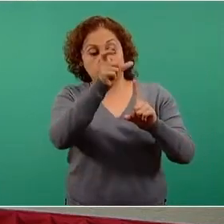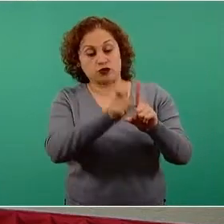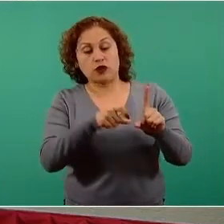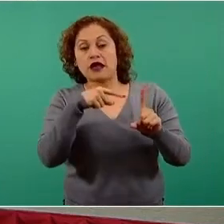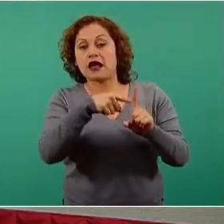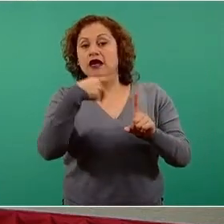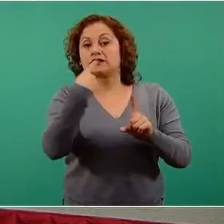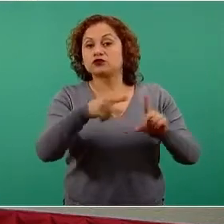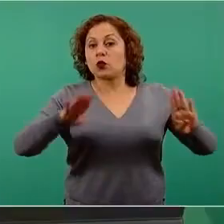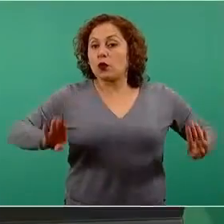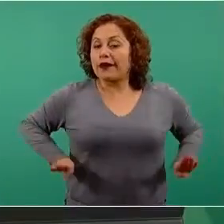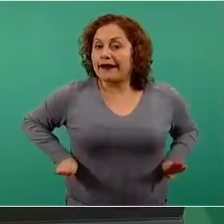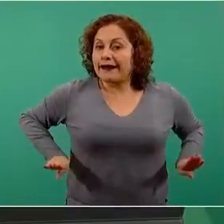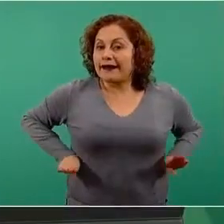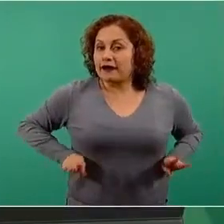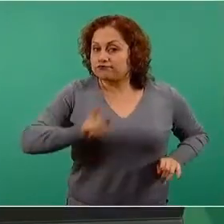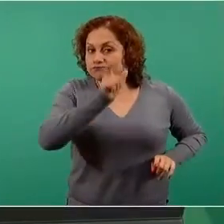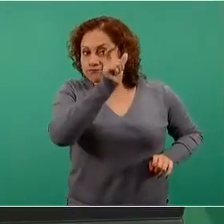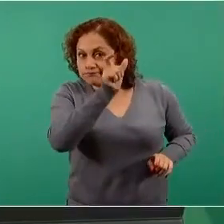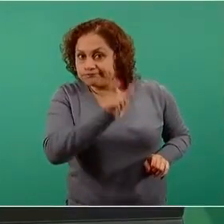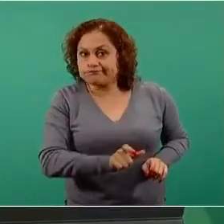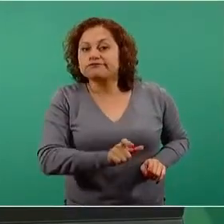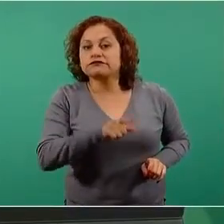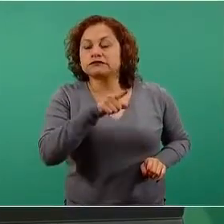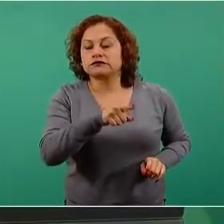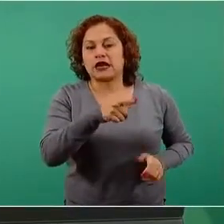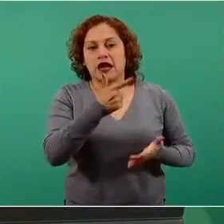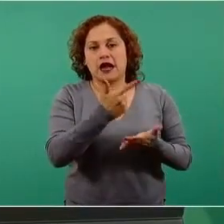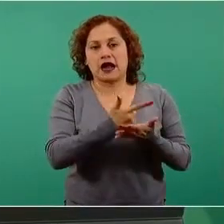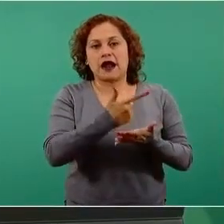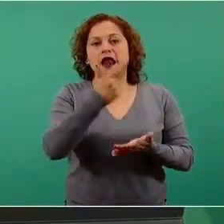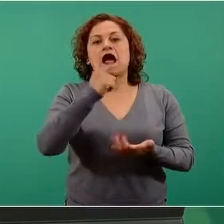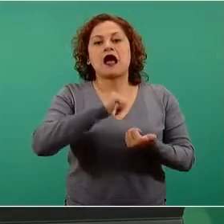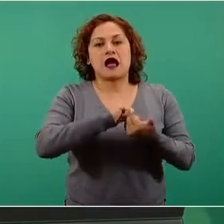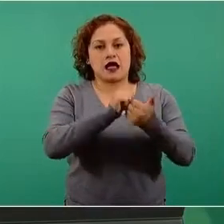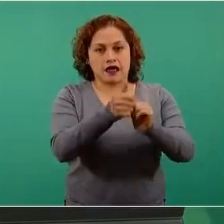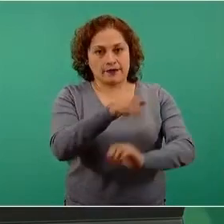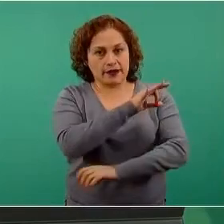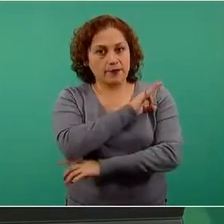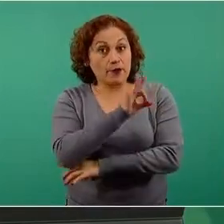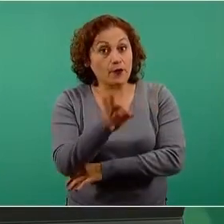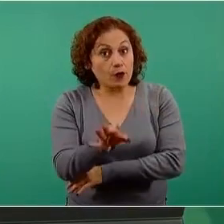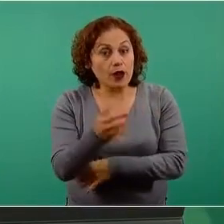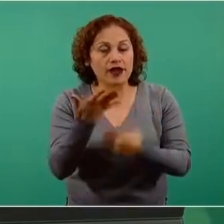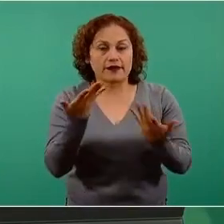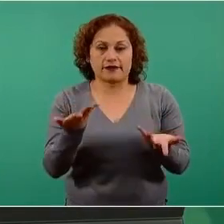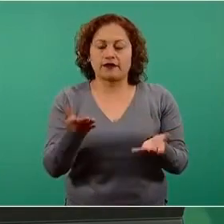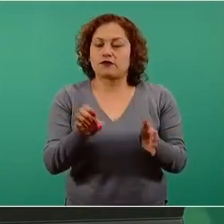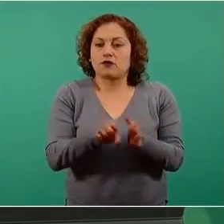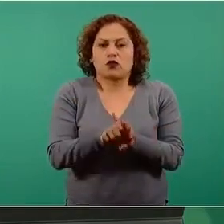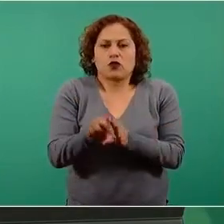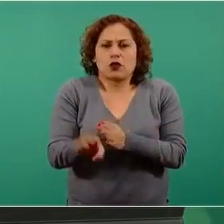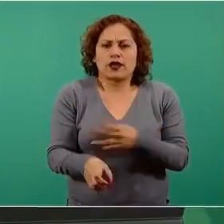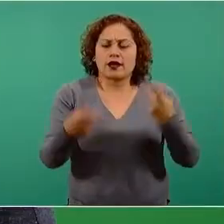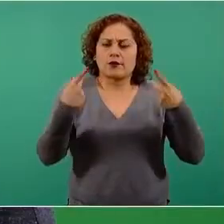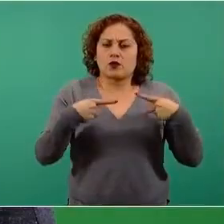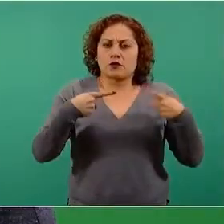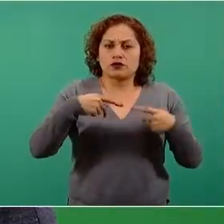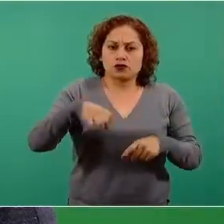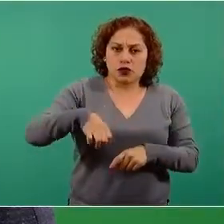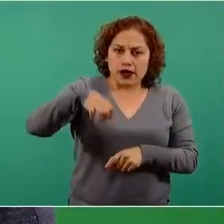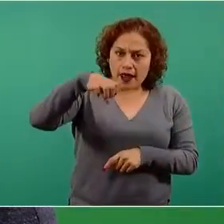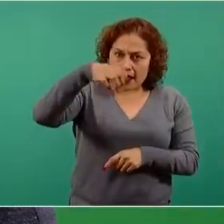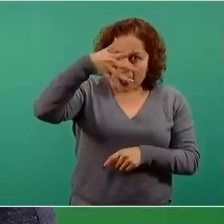pueda complicar o fallecer de COVID-19, como pueden ser las personas adultas